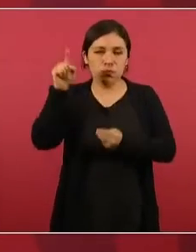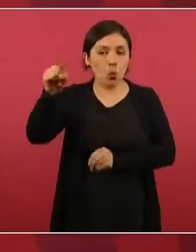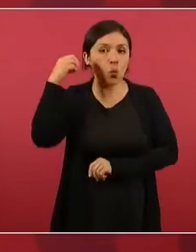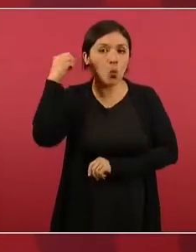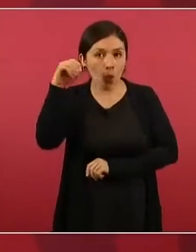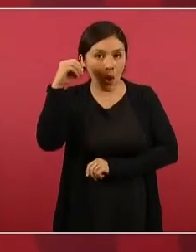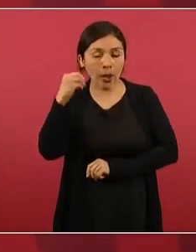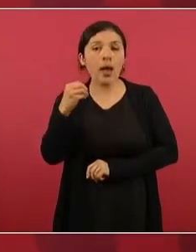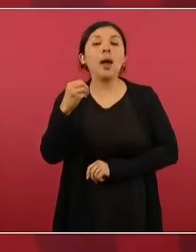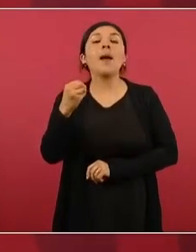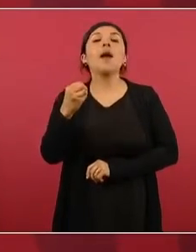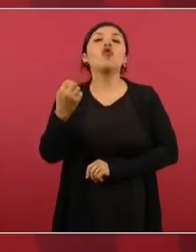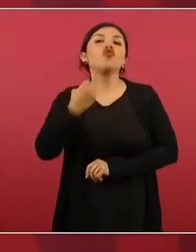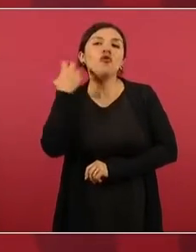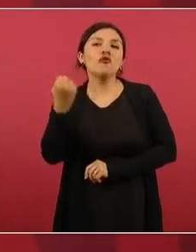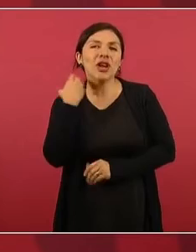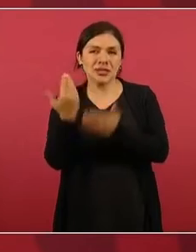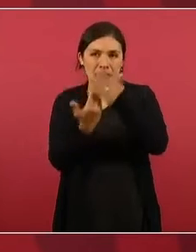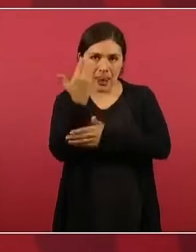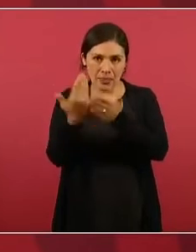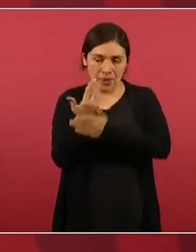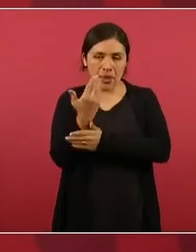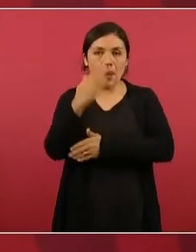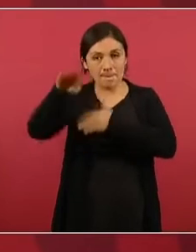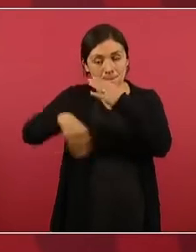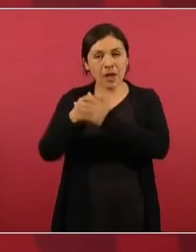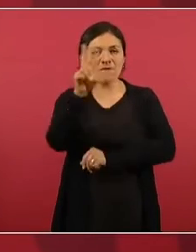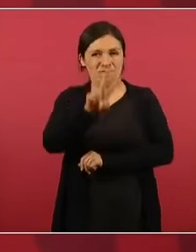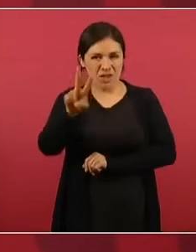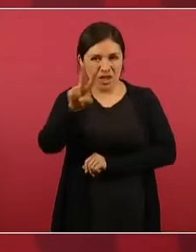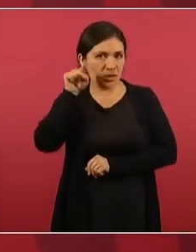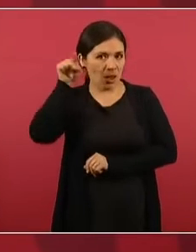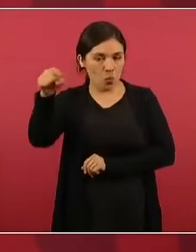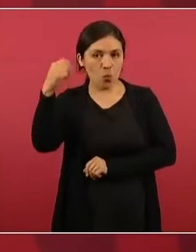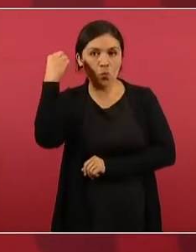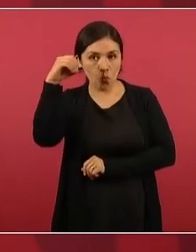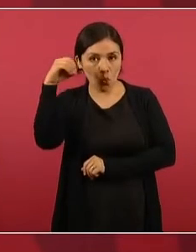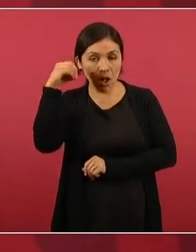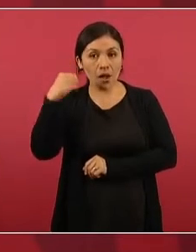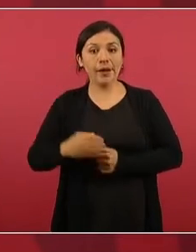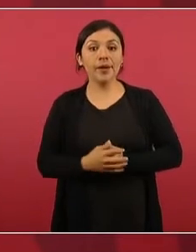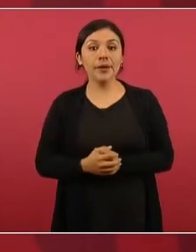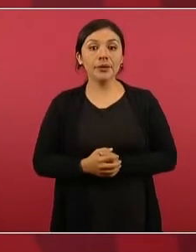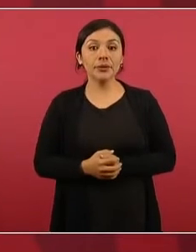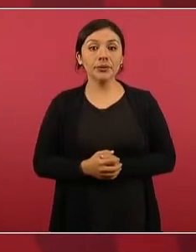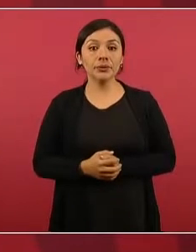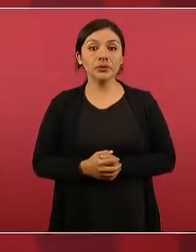Oaxaca, mañanera, el viernes